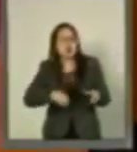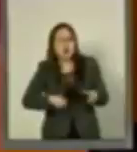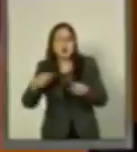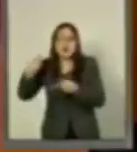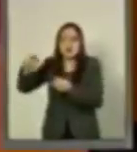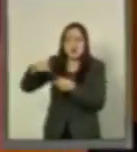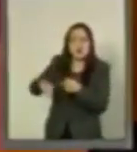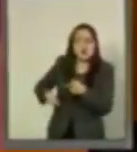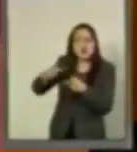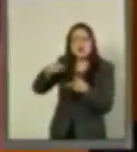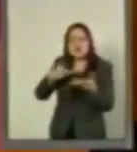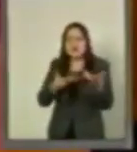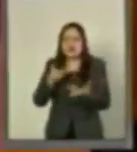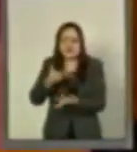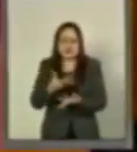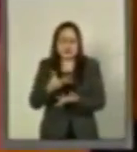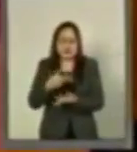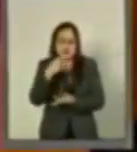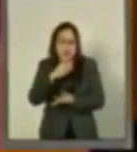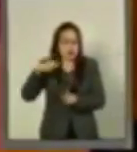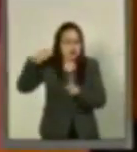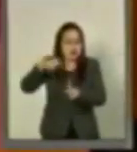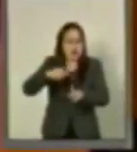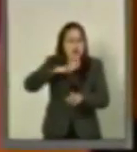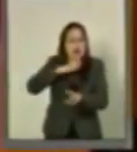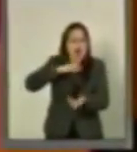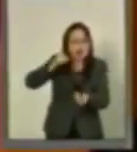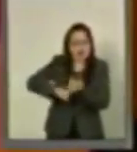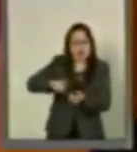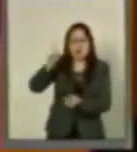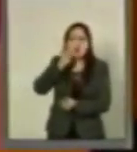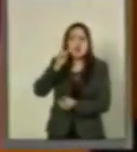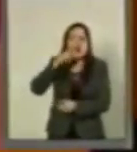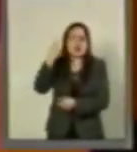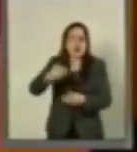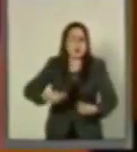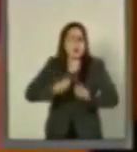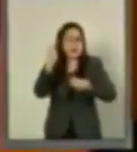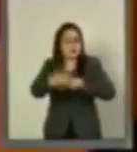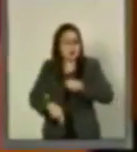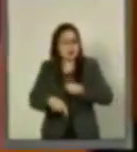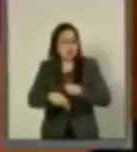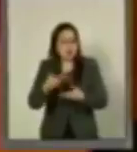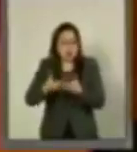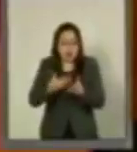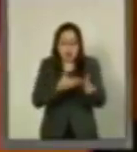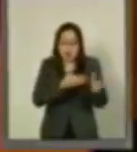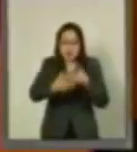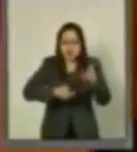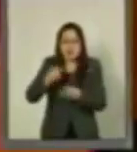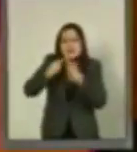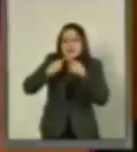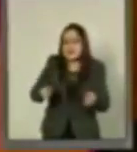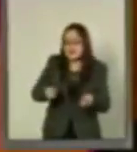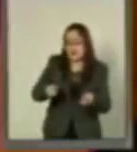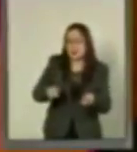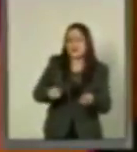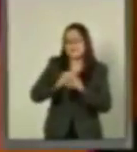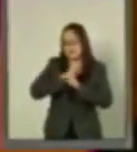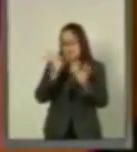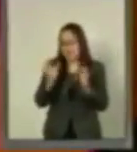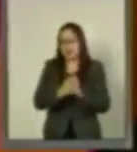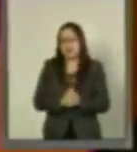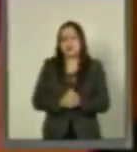venía el gobernador, no entendiendo que estaba la vida de una mujer en riesgo. Hoy el procedimiento es totalmente diferente y por